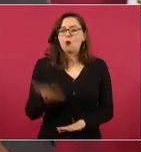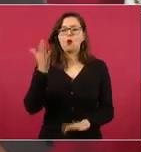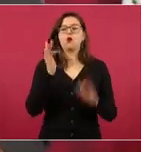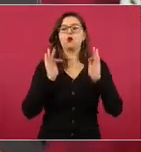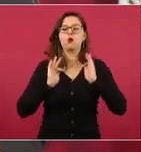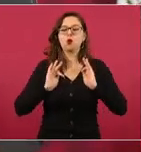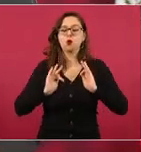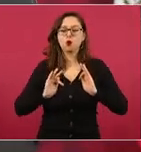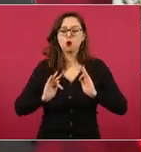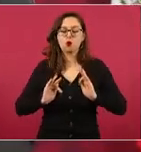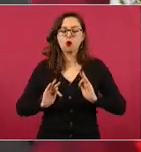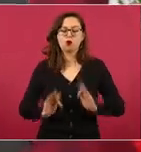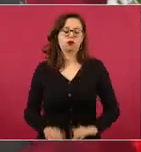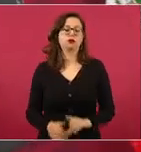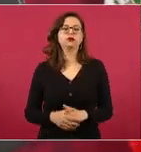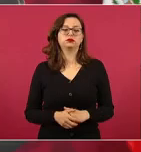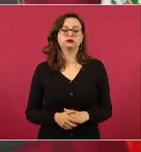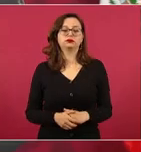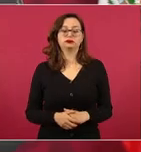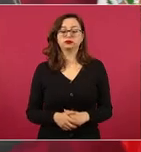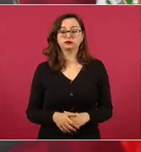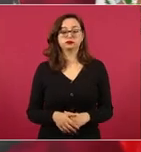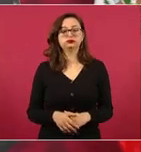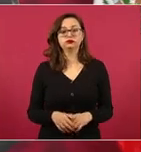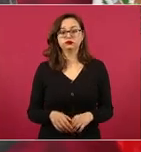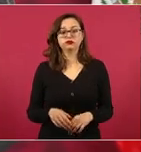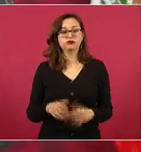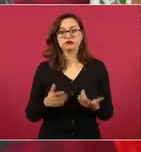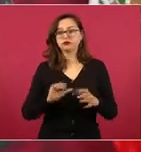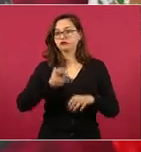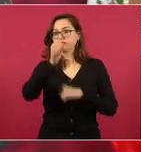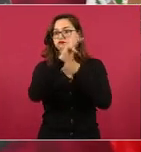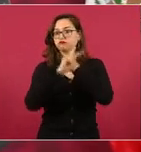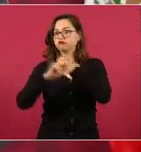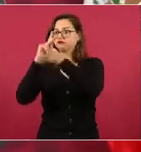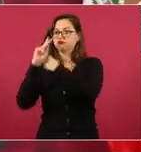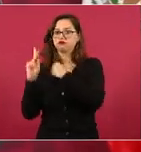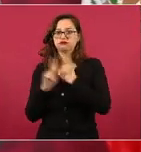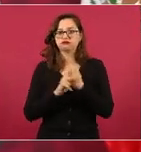el más cómodo del mundo, o de los más cómodos del mundo.